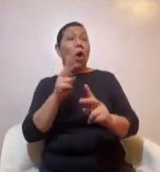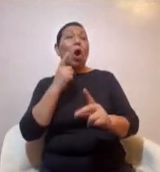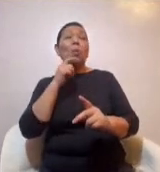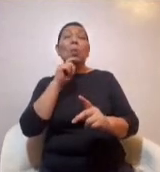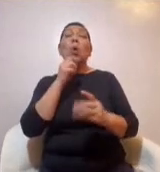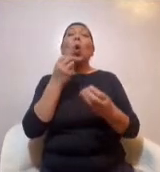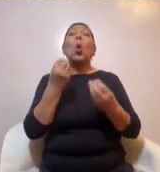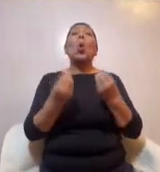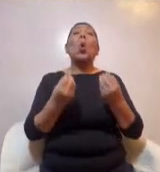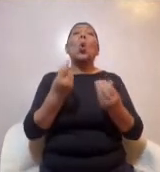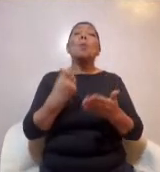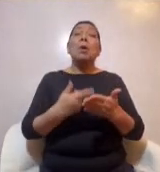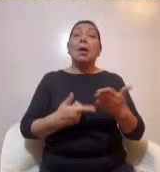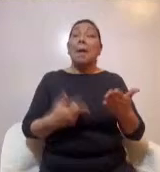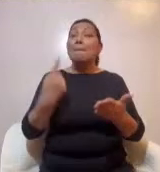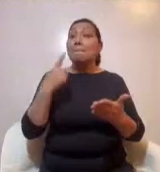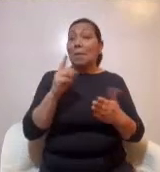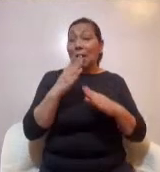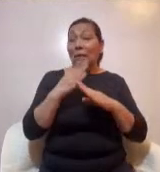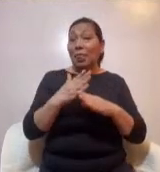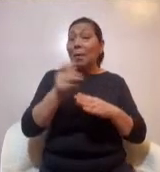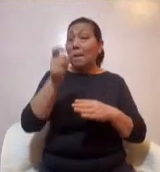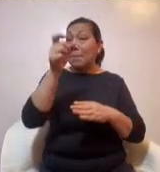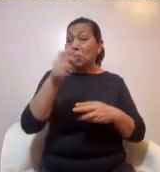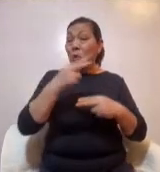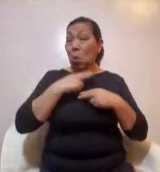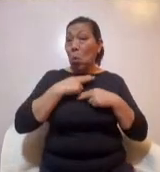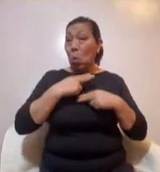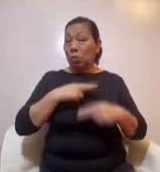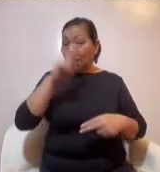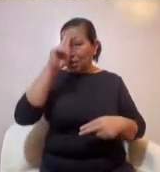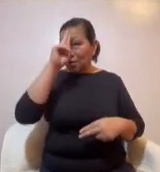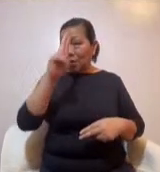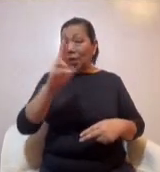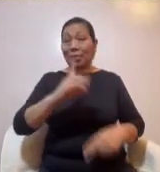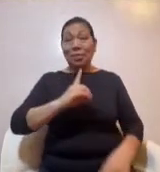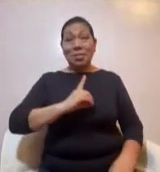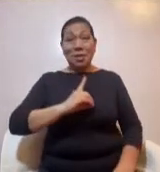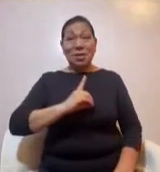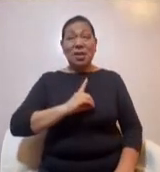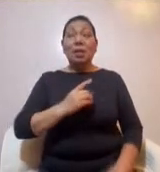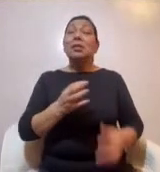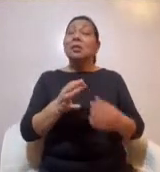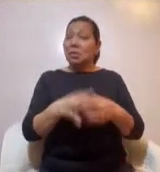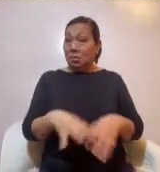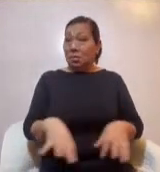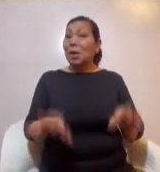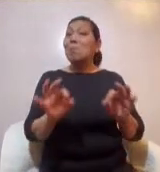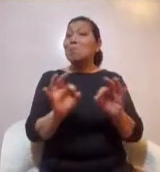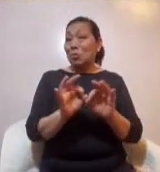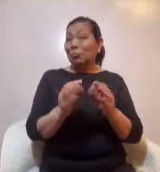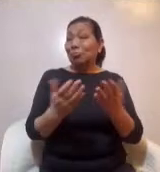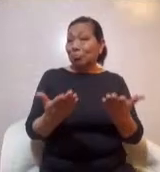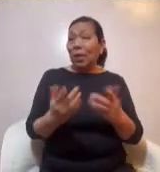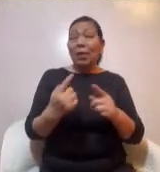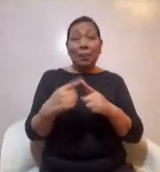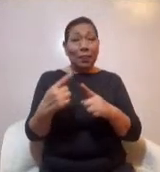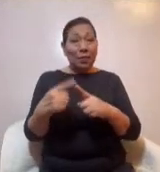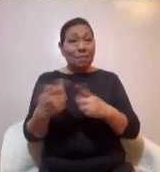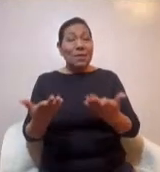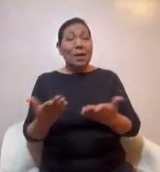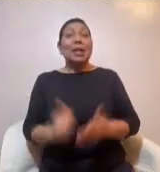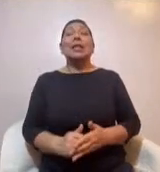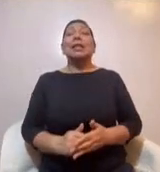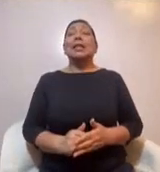la perspectiva de género, ¿no? Cómo efectivamente para la defensa de la persona humana y el respeto de la dignidad es importante en